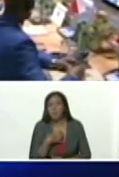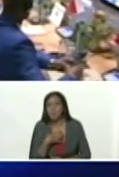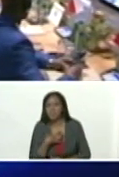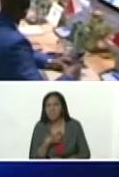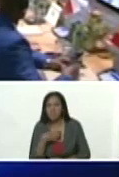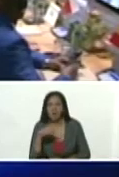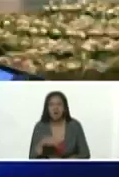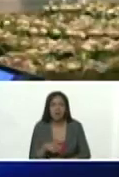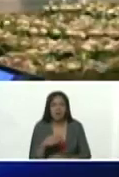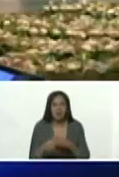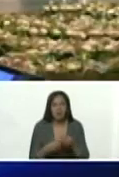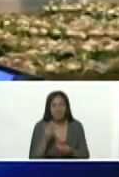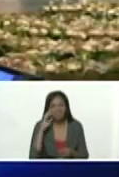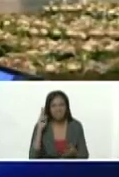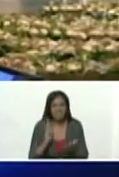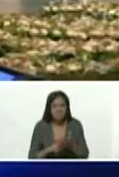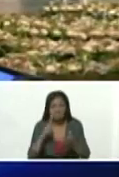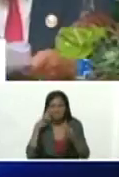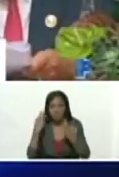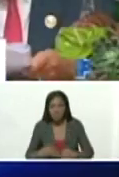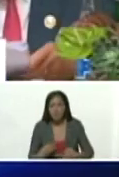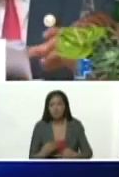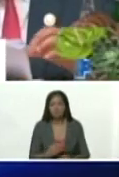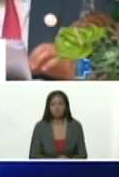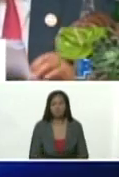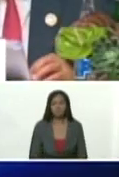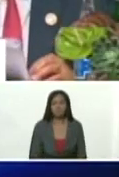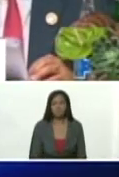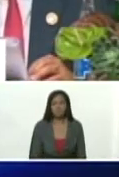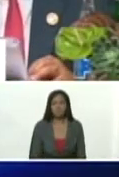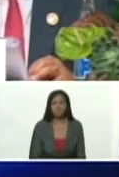podrán. Tengan la seguridad.